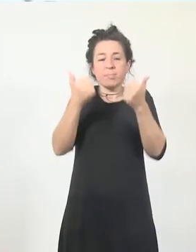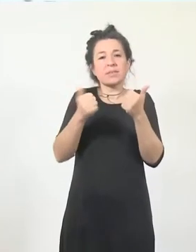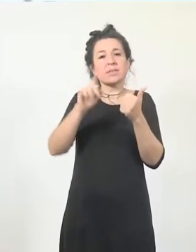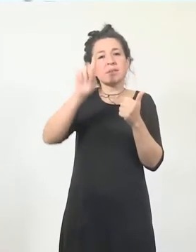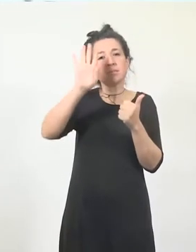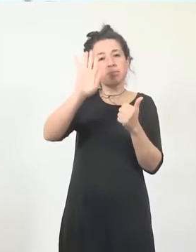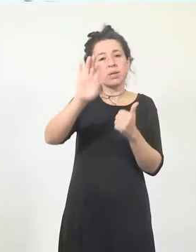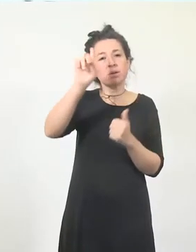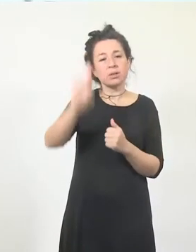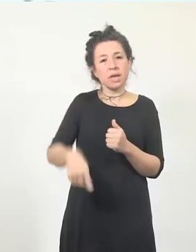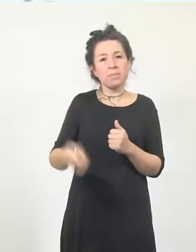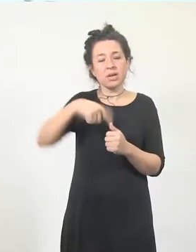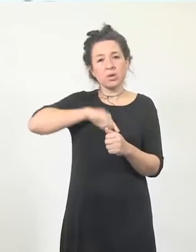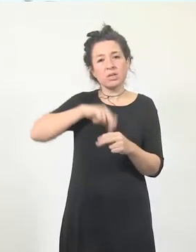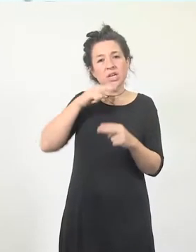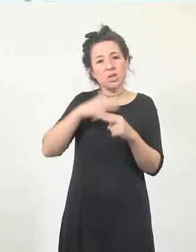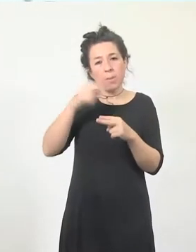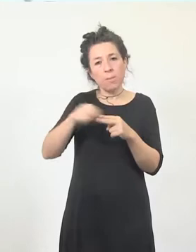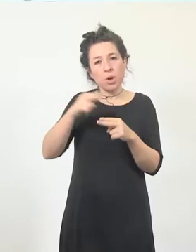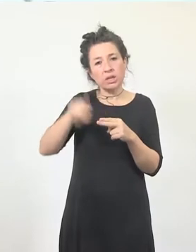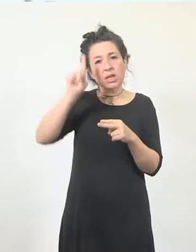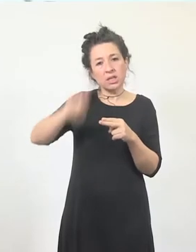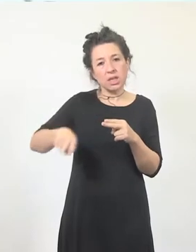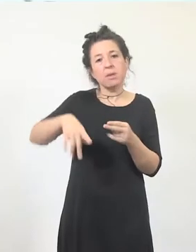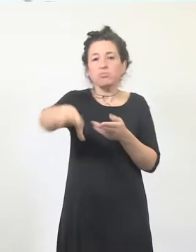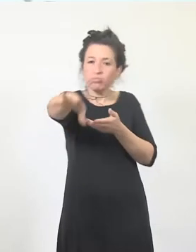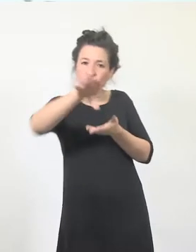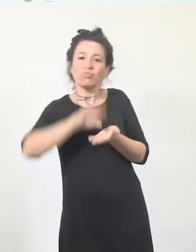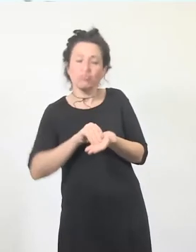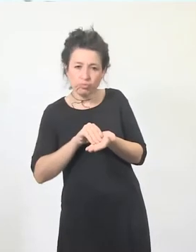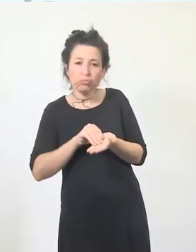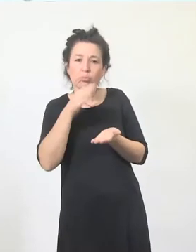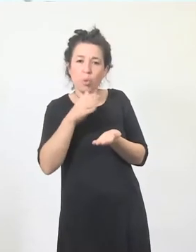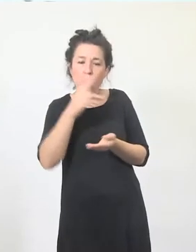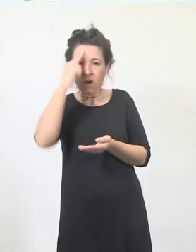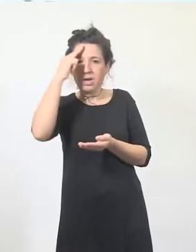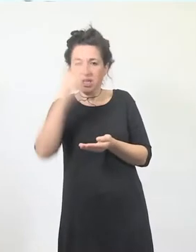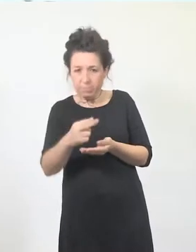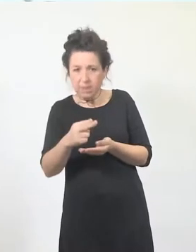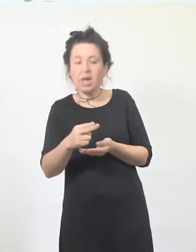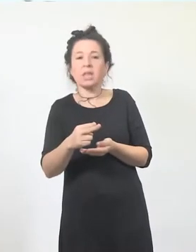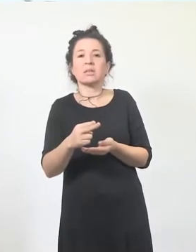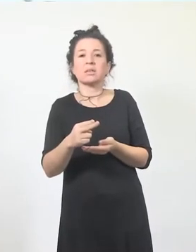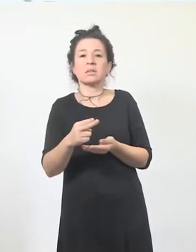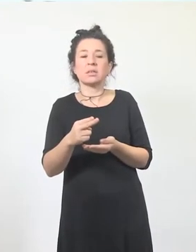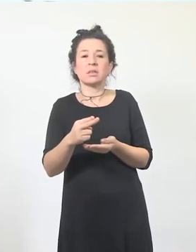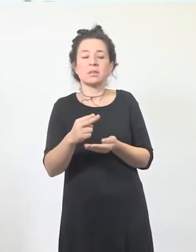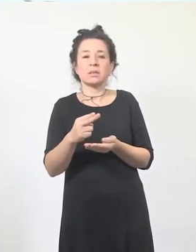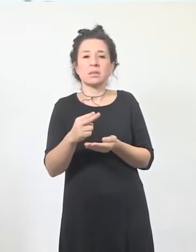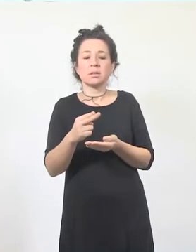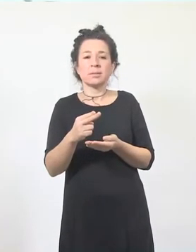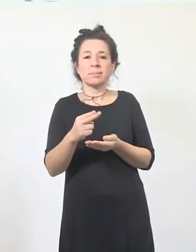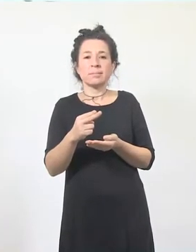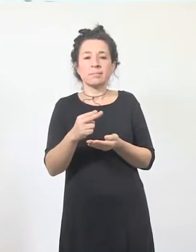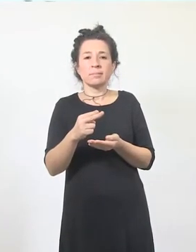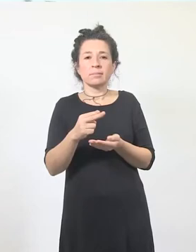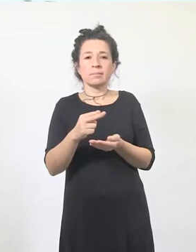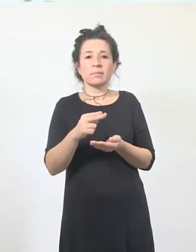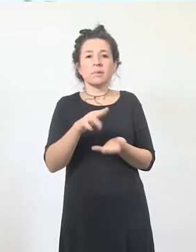también nuestras políticas van a ser consideradas, porque van a ser respetadas y van a ser